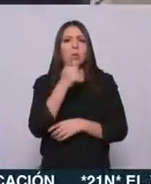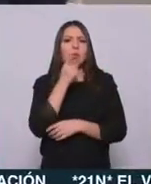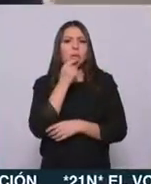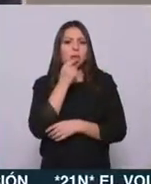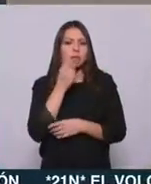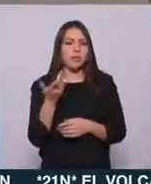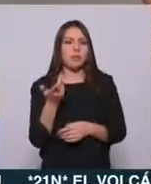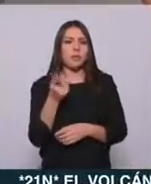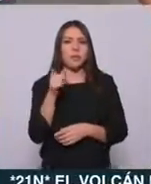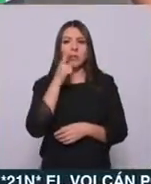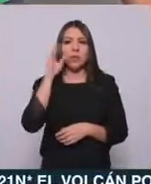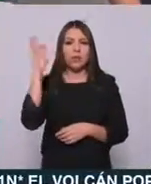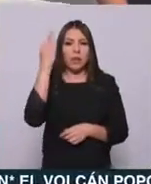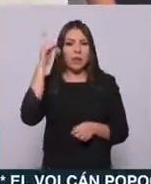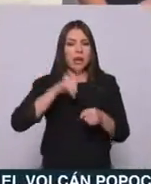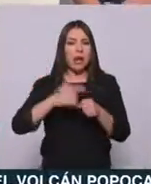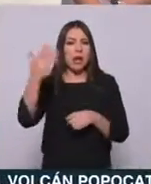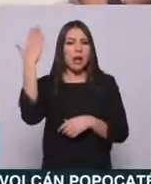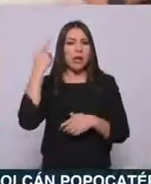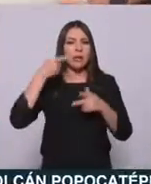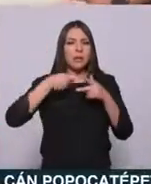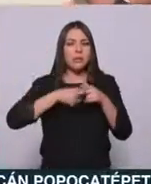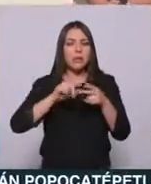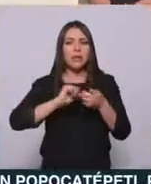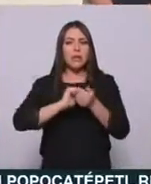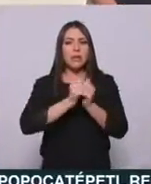un inicio arrancó, tenía un proyecto de